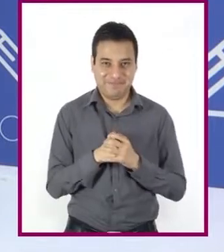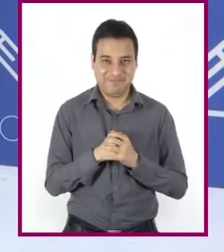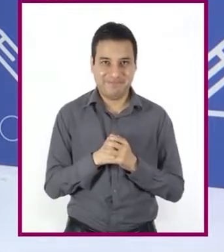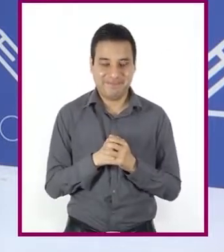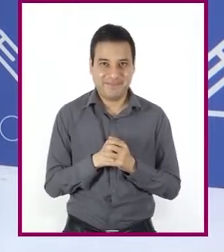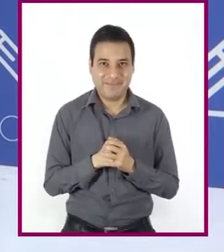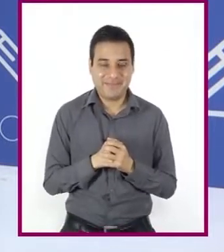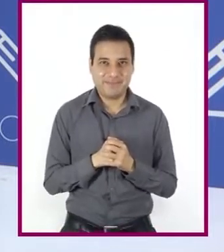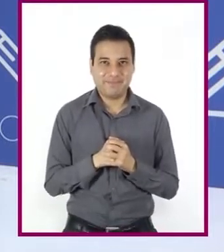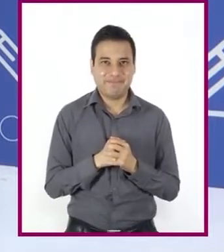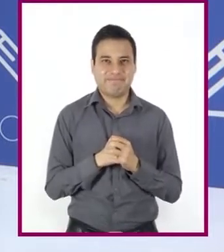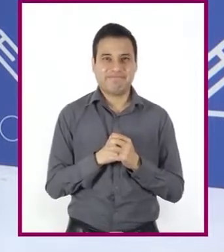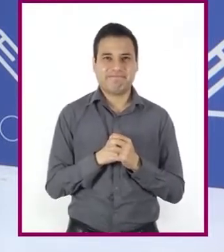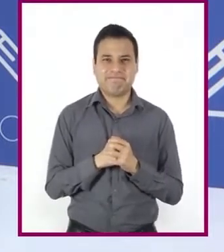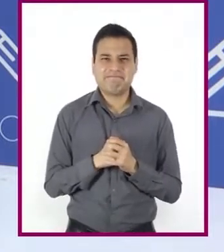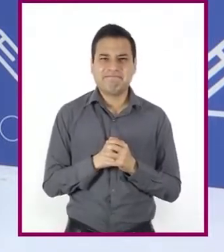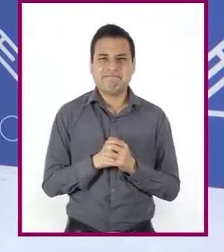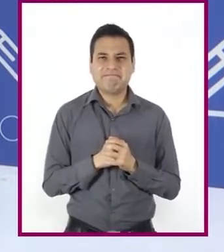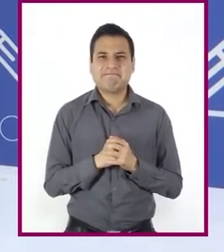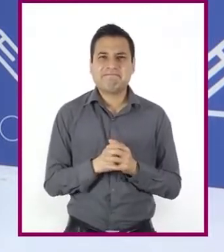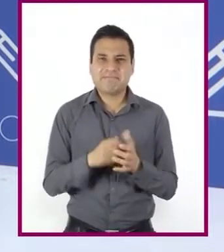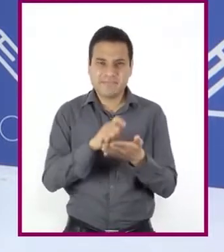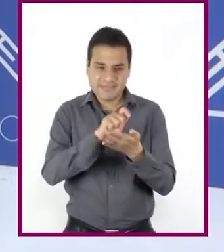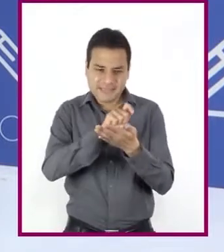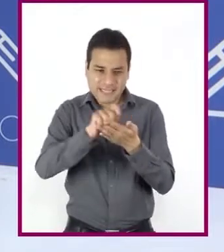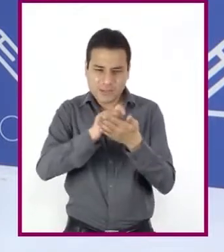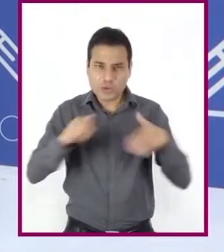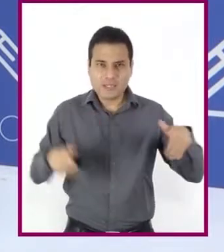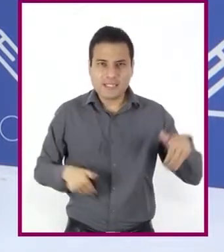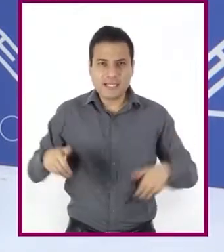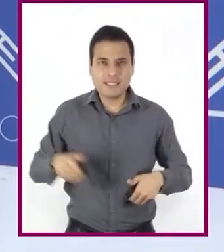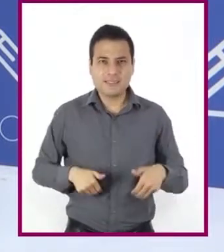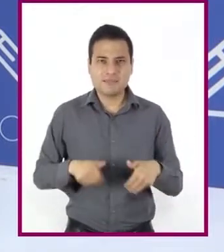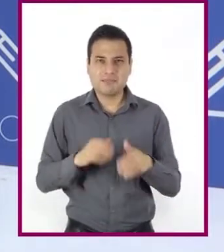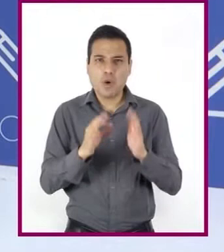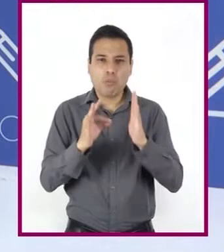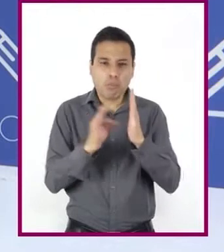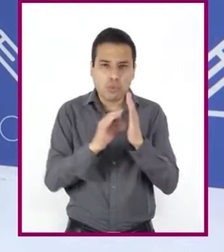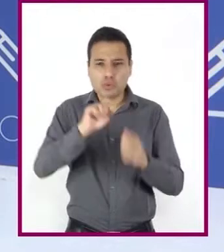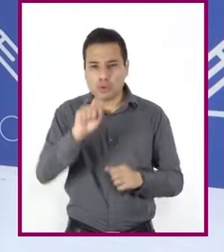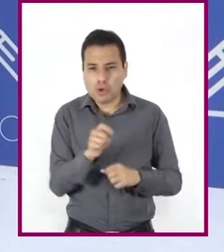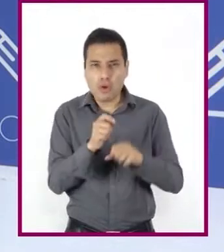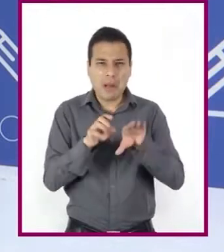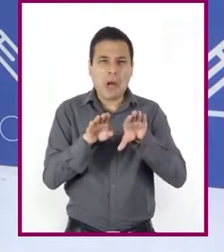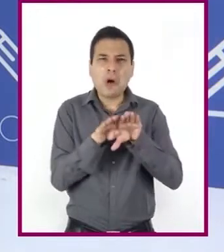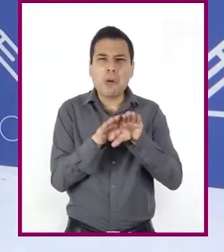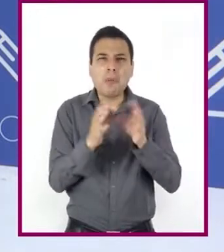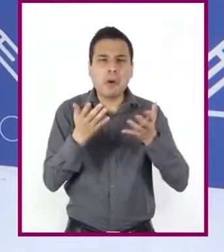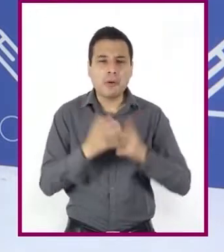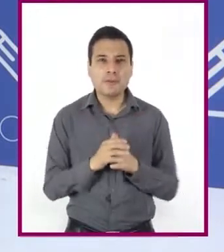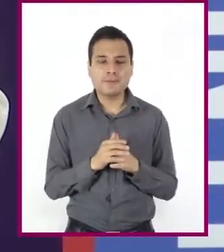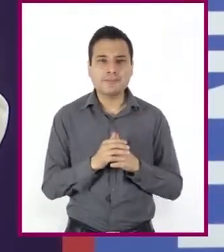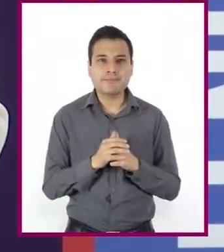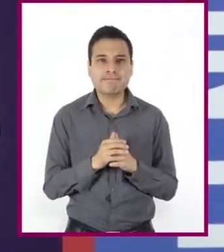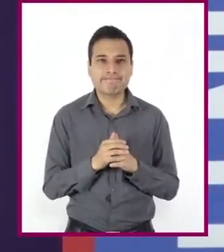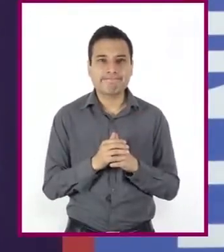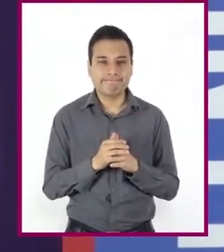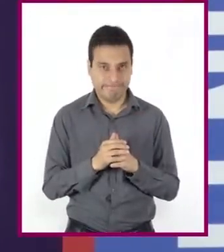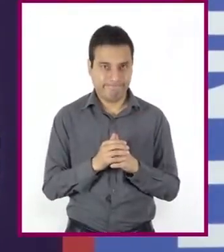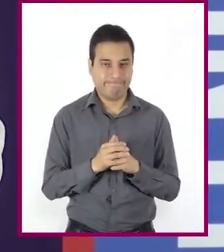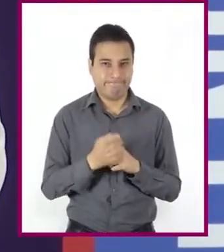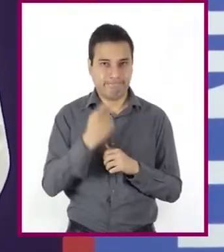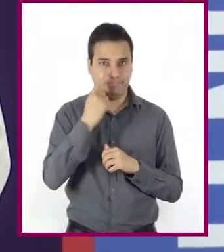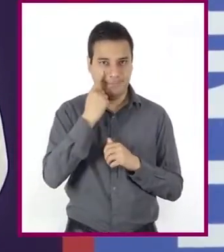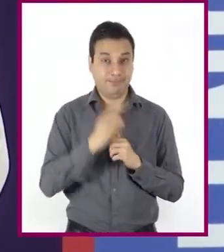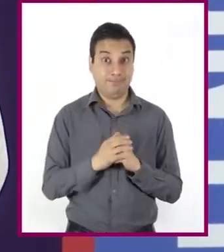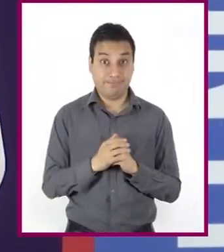¿Cómo funciona la puntuación en los textos teatrales? Es decir, ¿cuál es su papel? Los signos de puntuación son